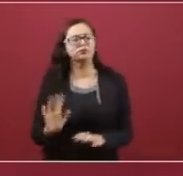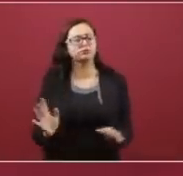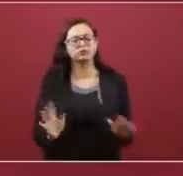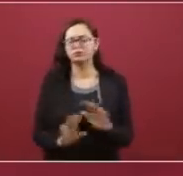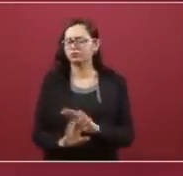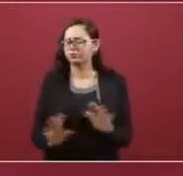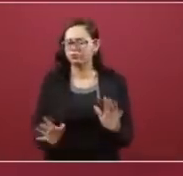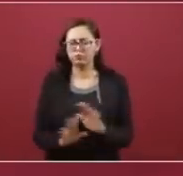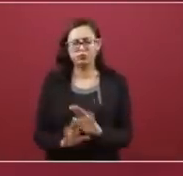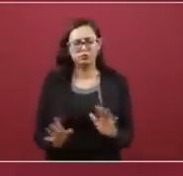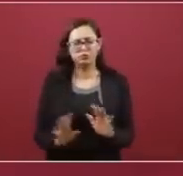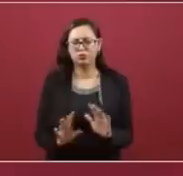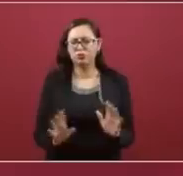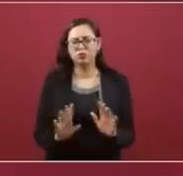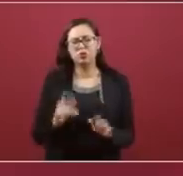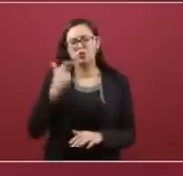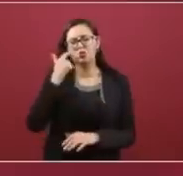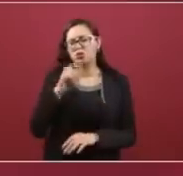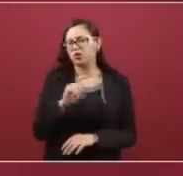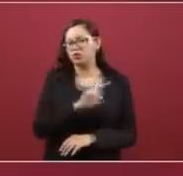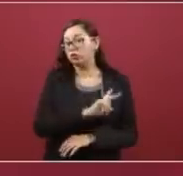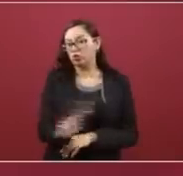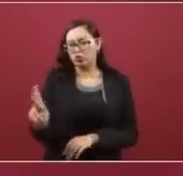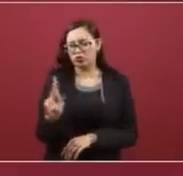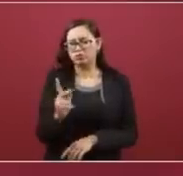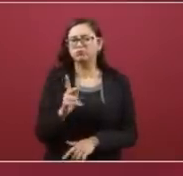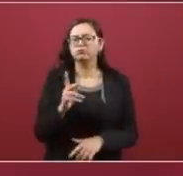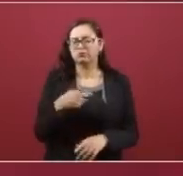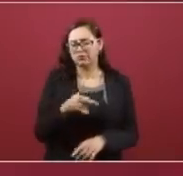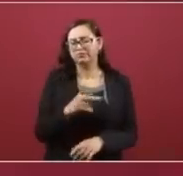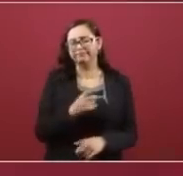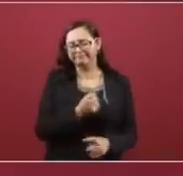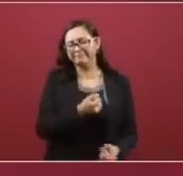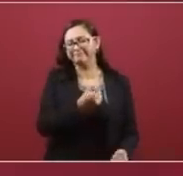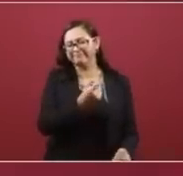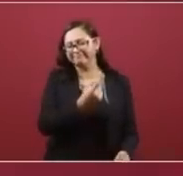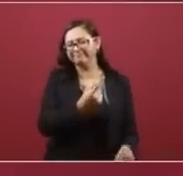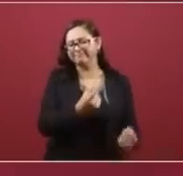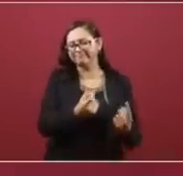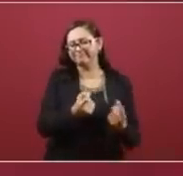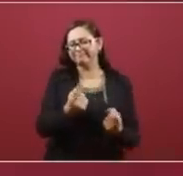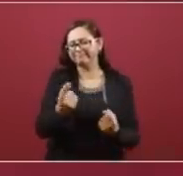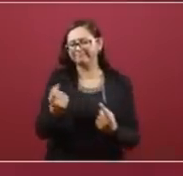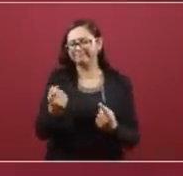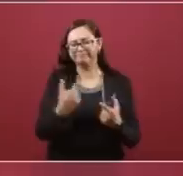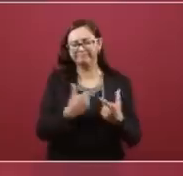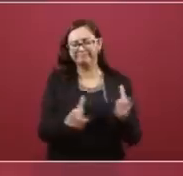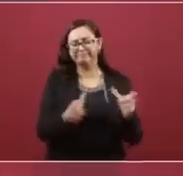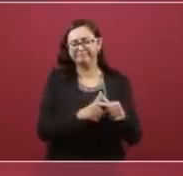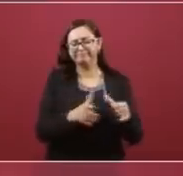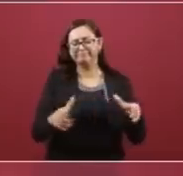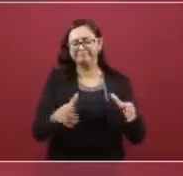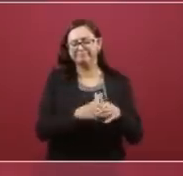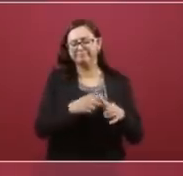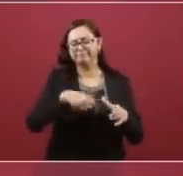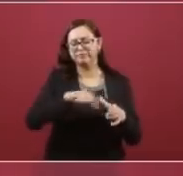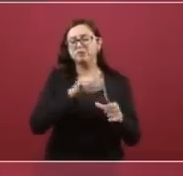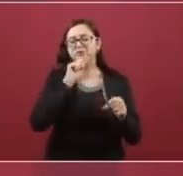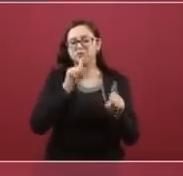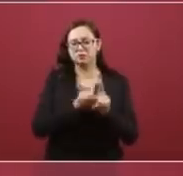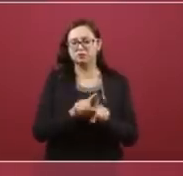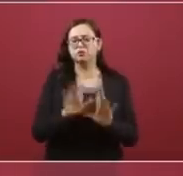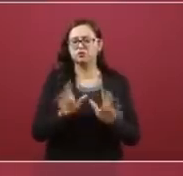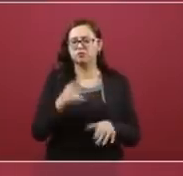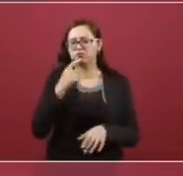todos los trabajadores de migración, pero sí hay un grupo, incluso ya hay denuncias